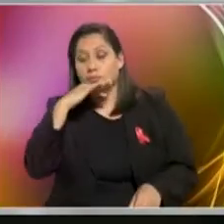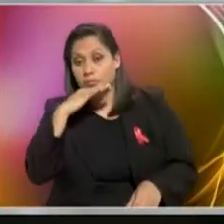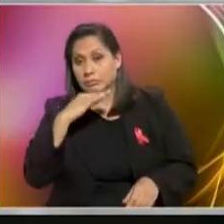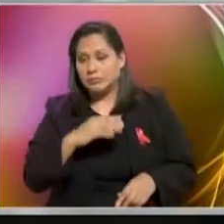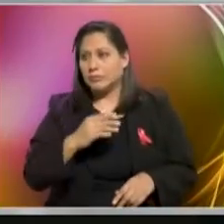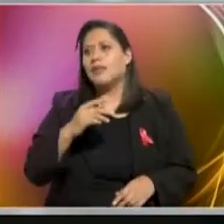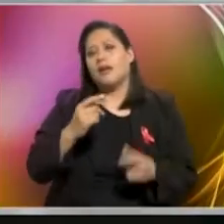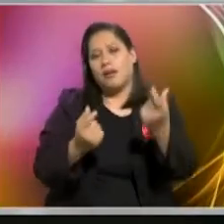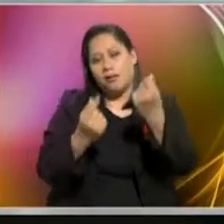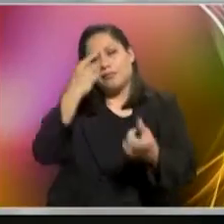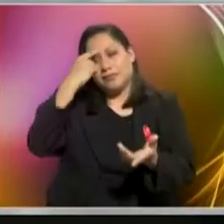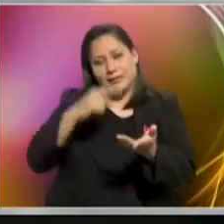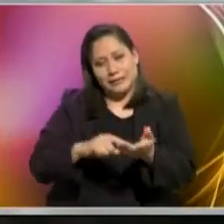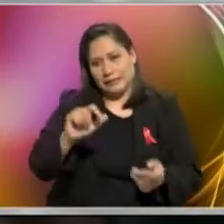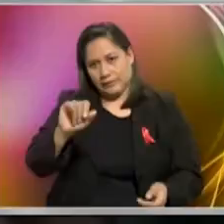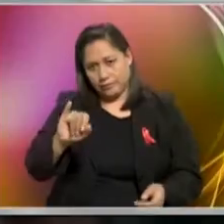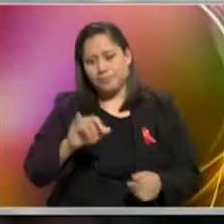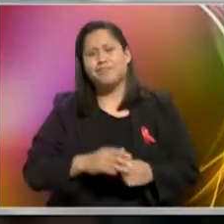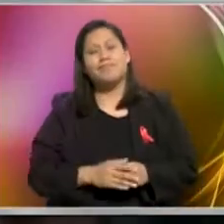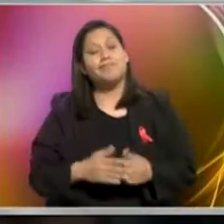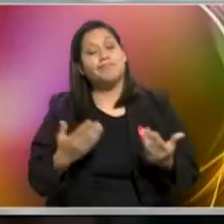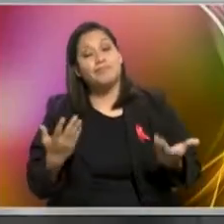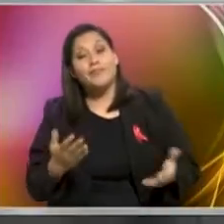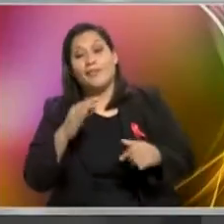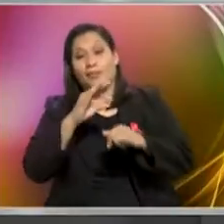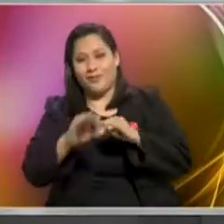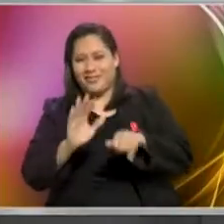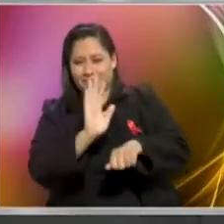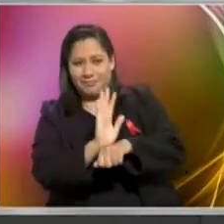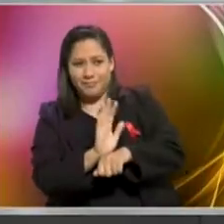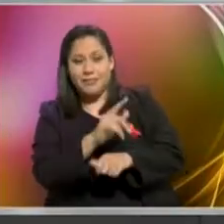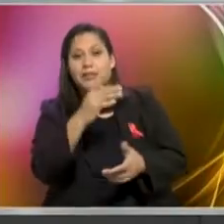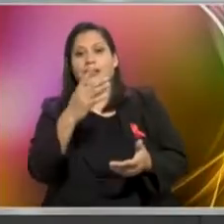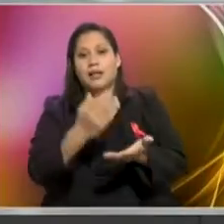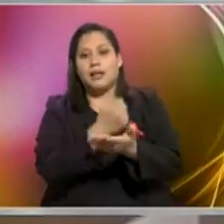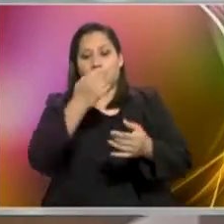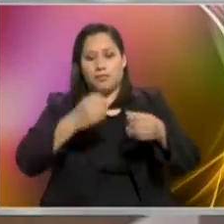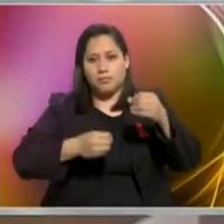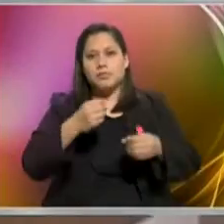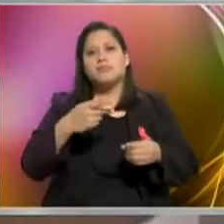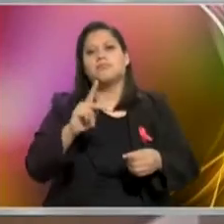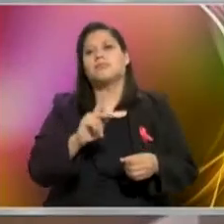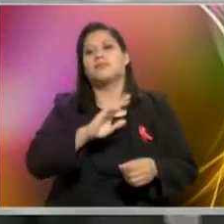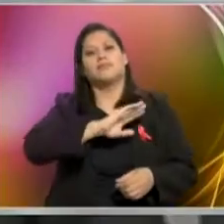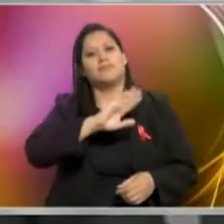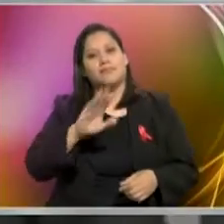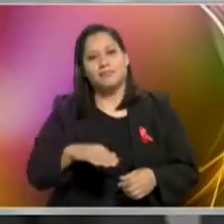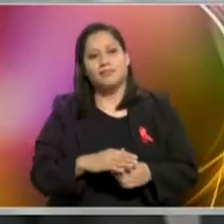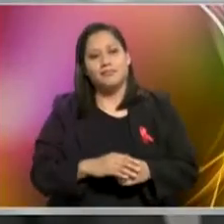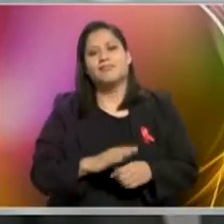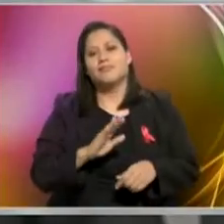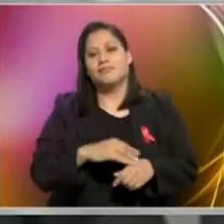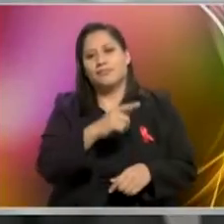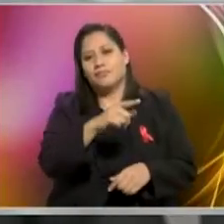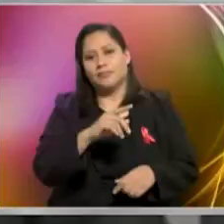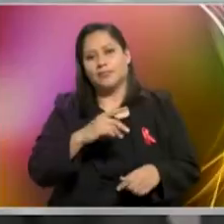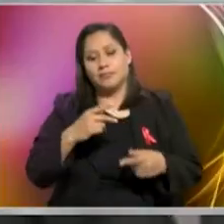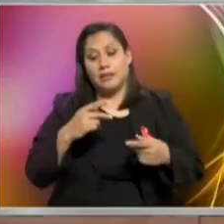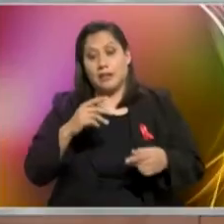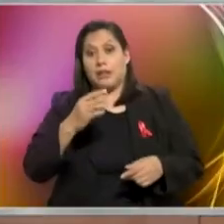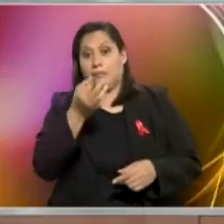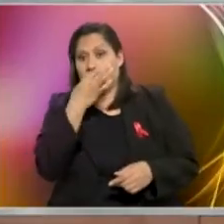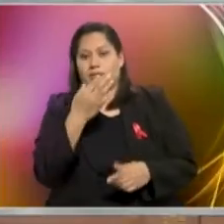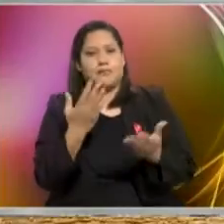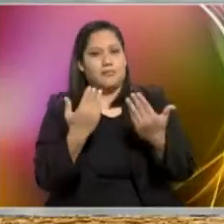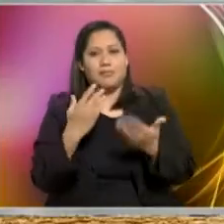ciertas creencias. Y bueno, pues al final pues gana el juicio, pero muere, porque en ese entonces sí, pues Claro, se moría uno, ¿no? no Eso existían las posibilidades eso